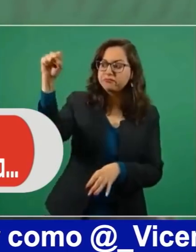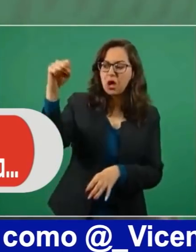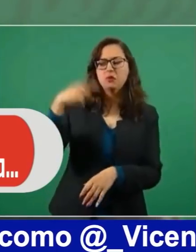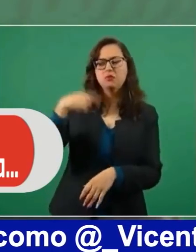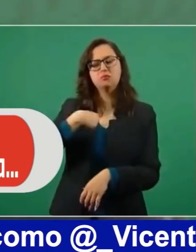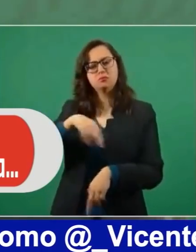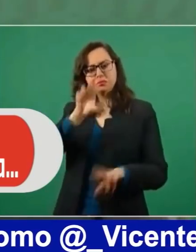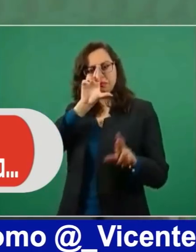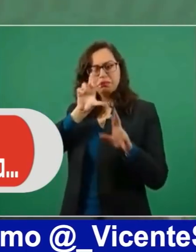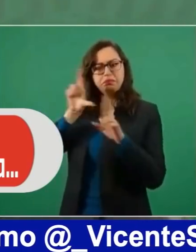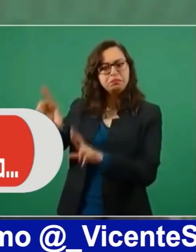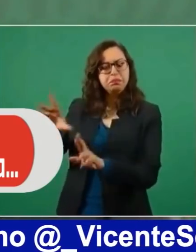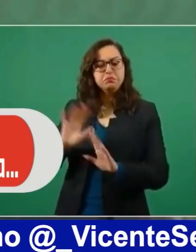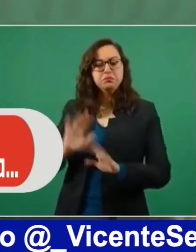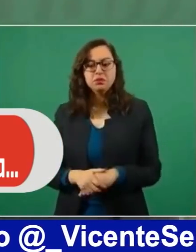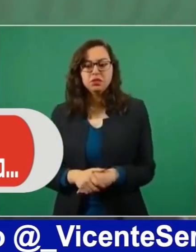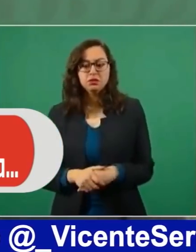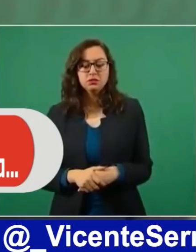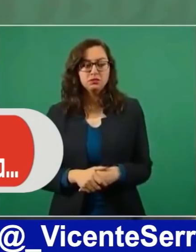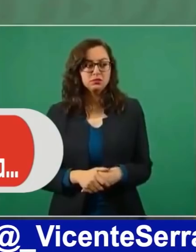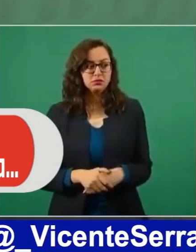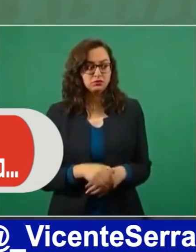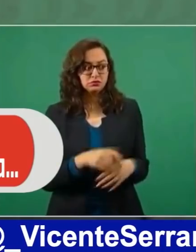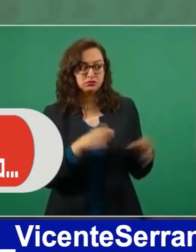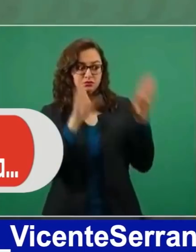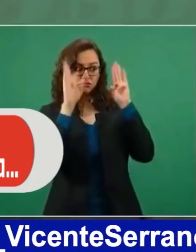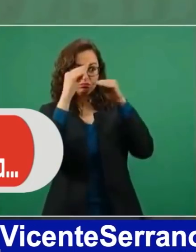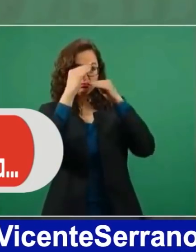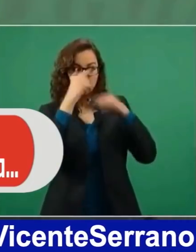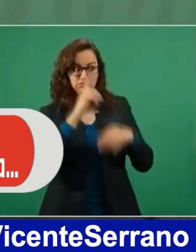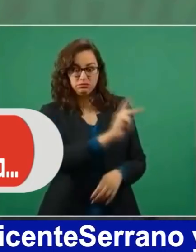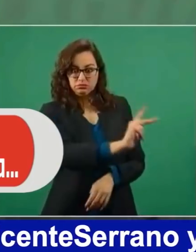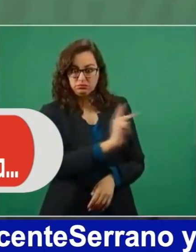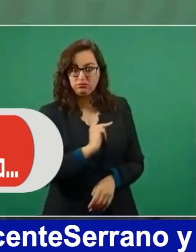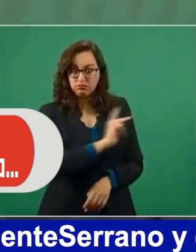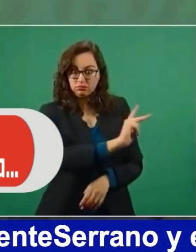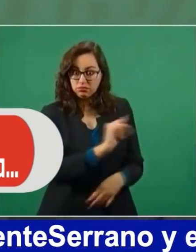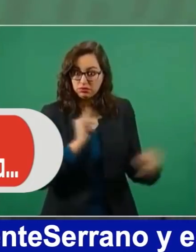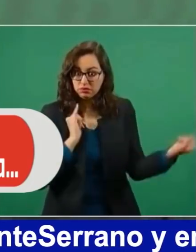y no somos iguales a los conservadores.